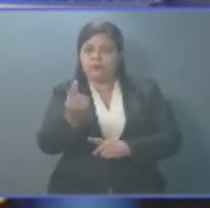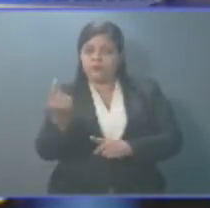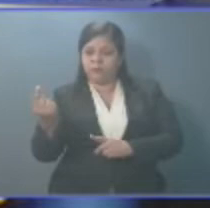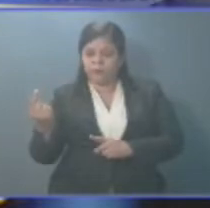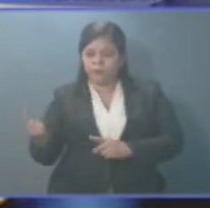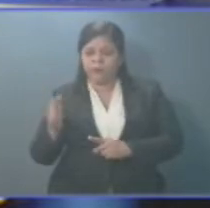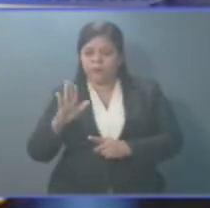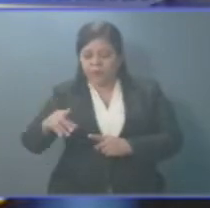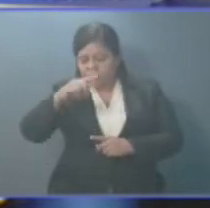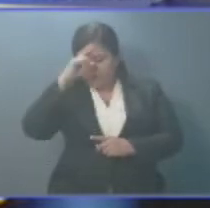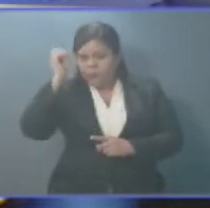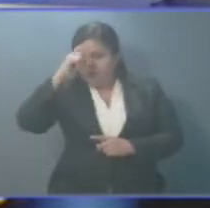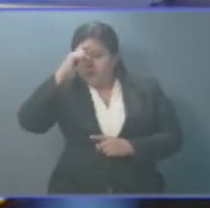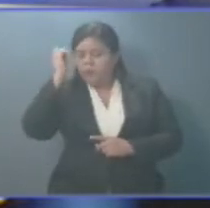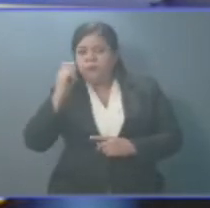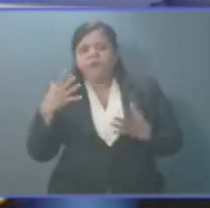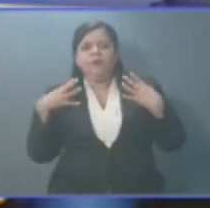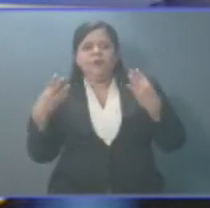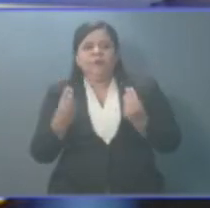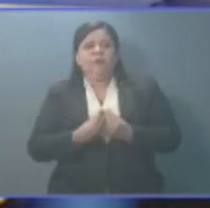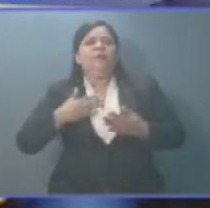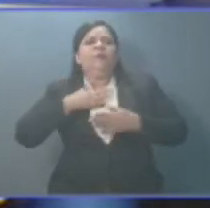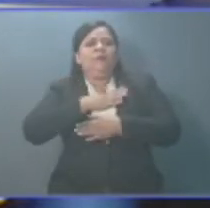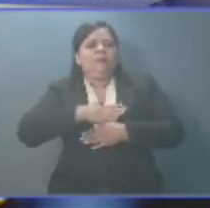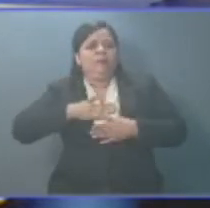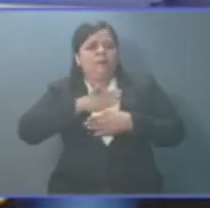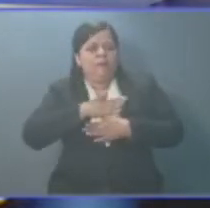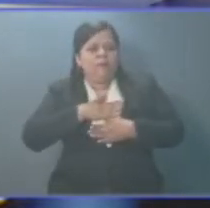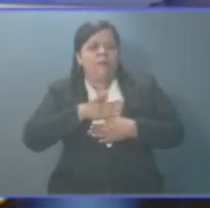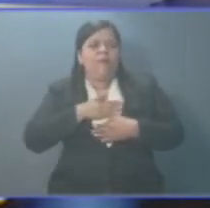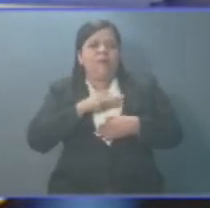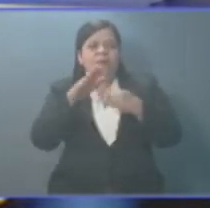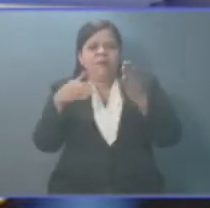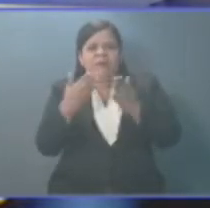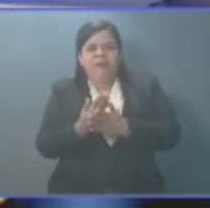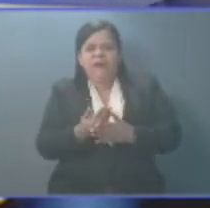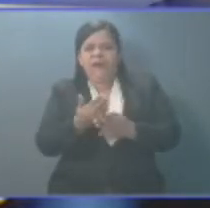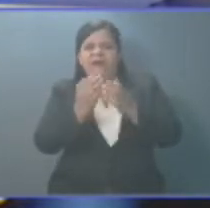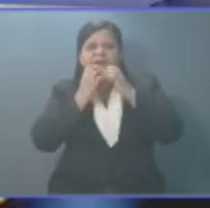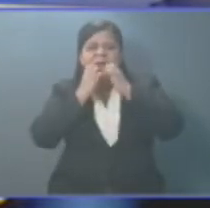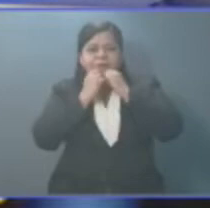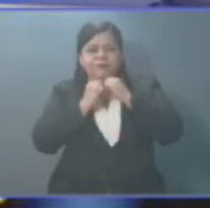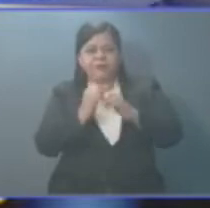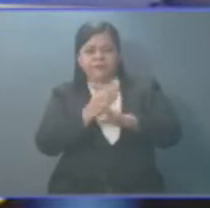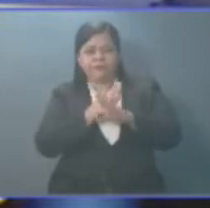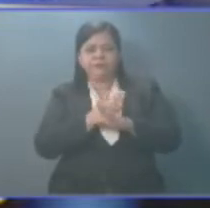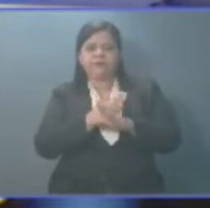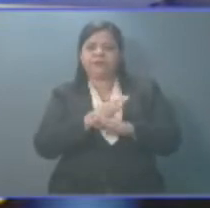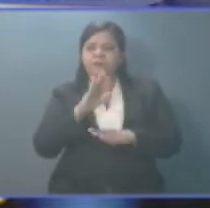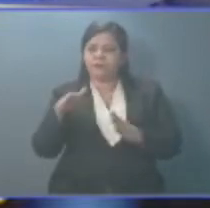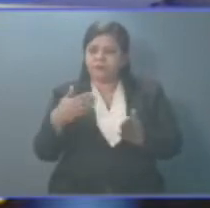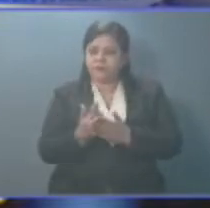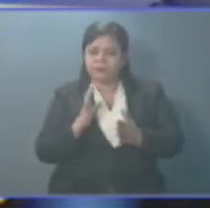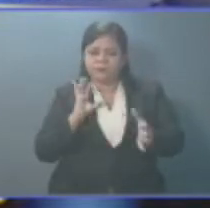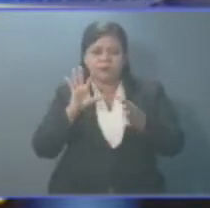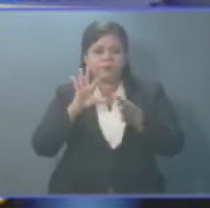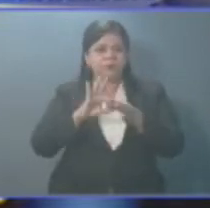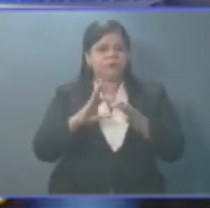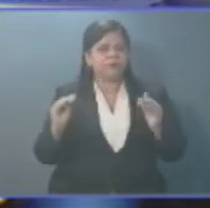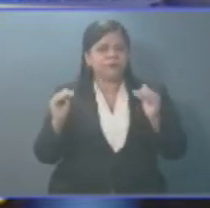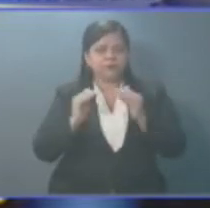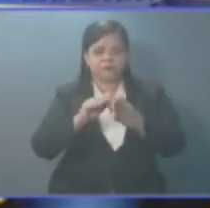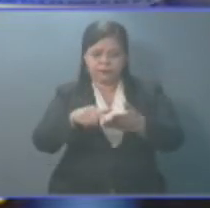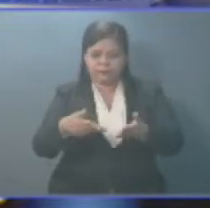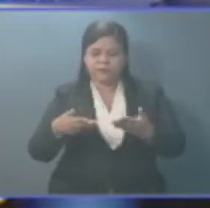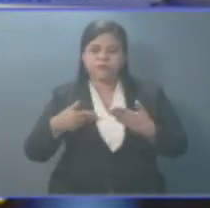una función social y que goza de la protección del Estado en dicha relación laboral, así como el